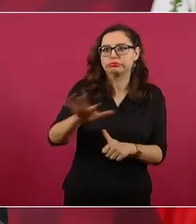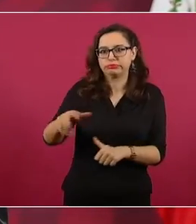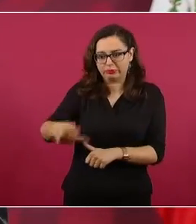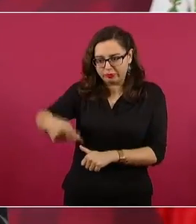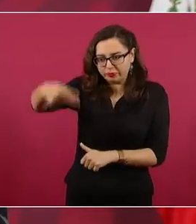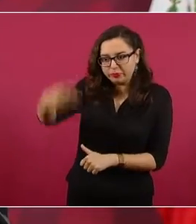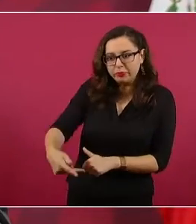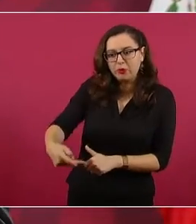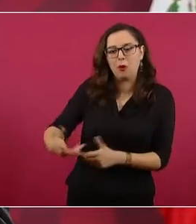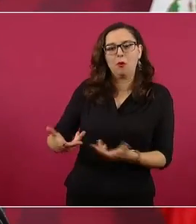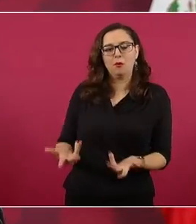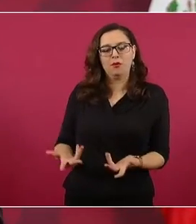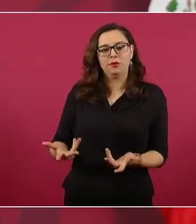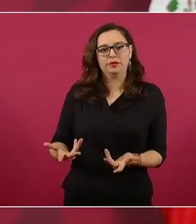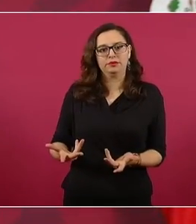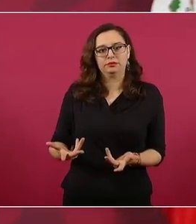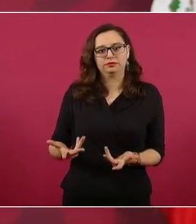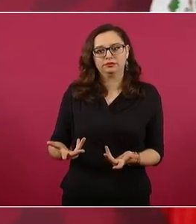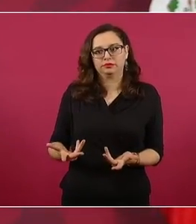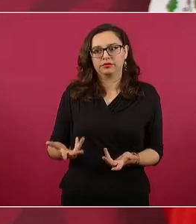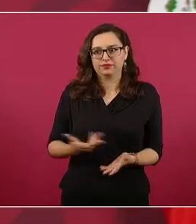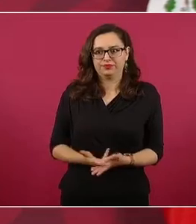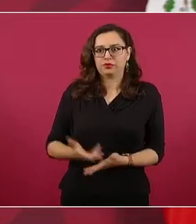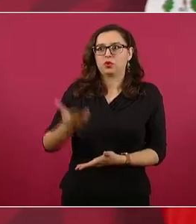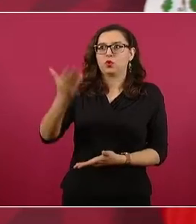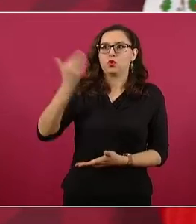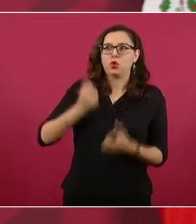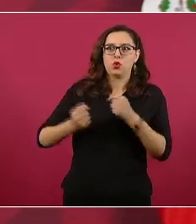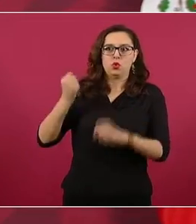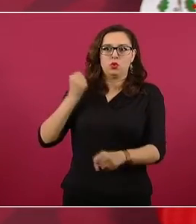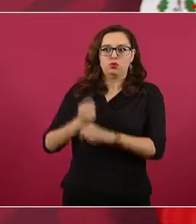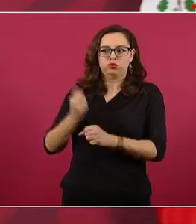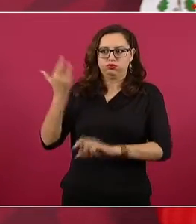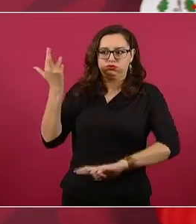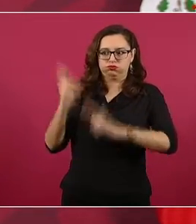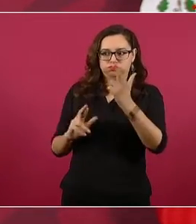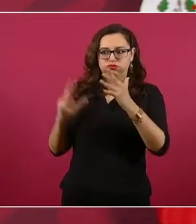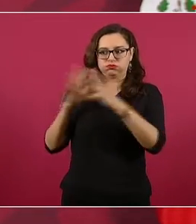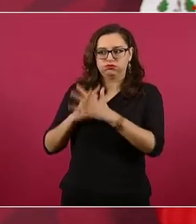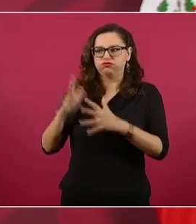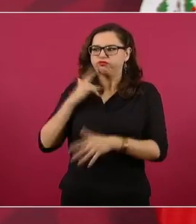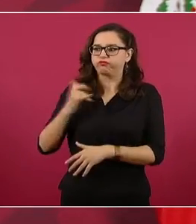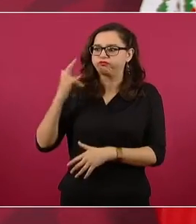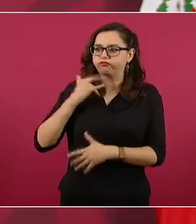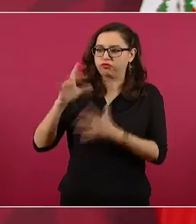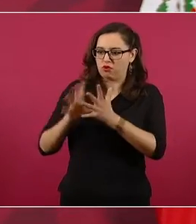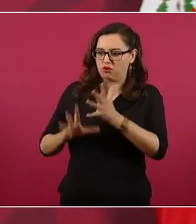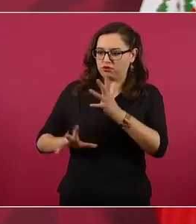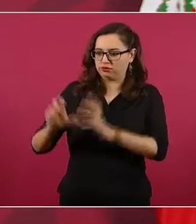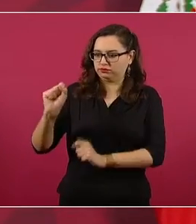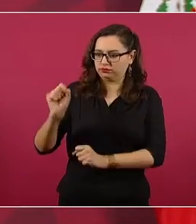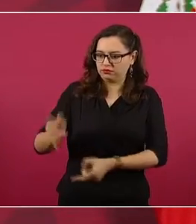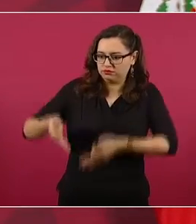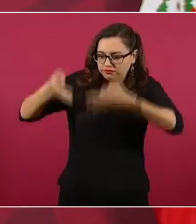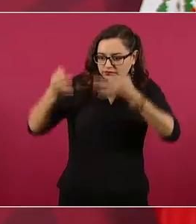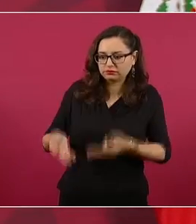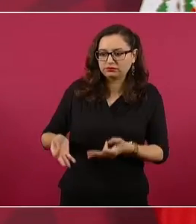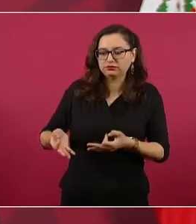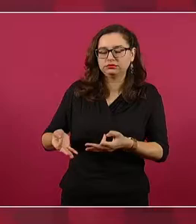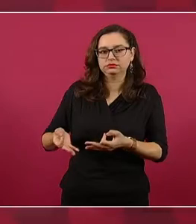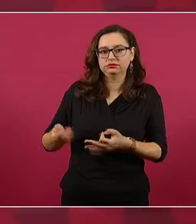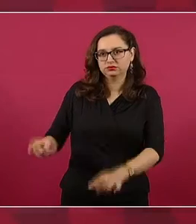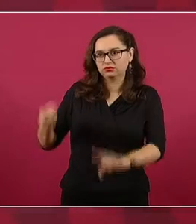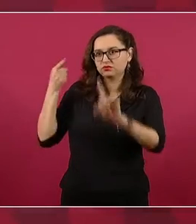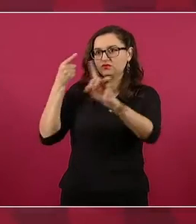lo quiso el pueblo de México, que luchó en la revolución por la justicia, por la